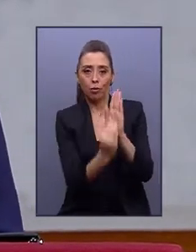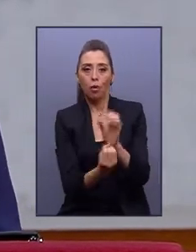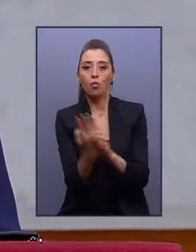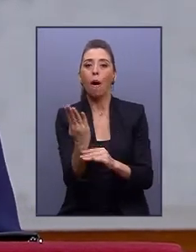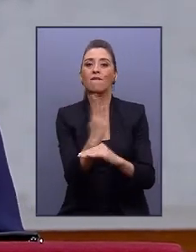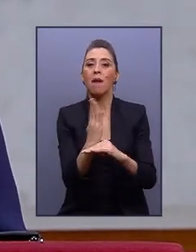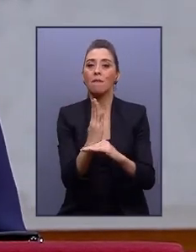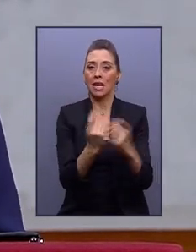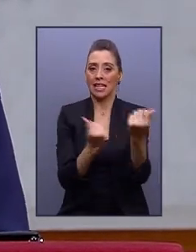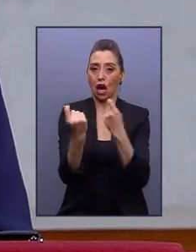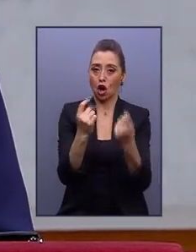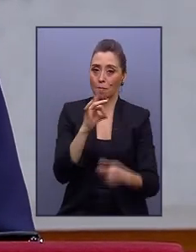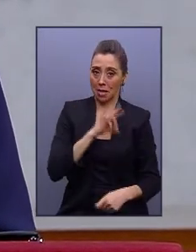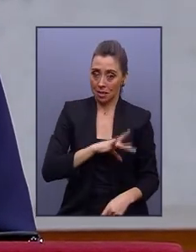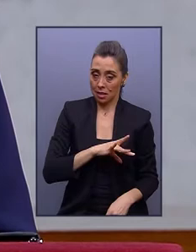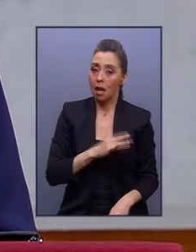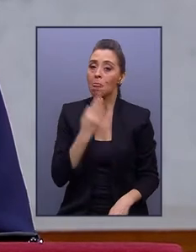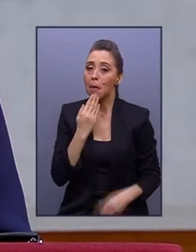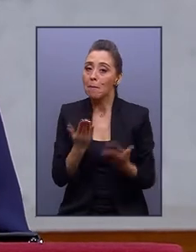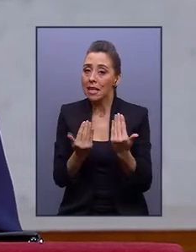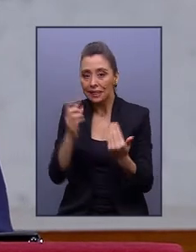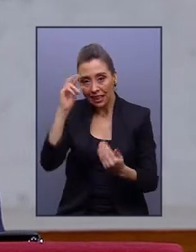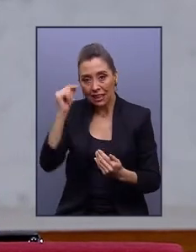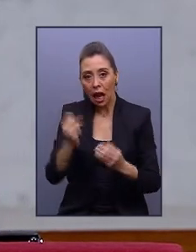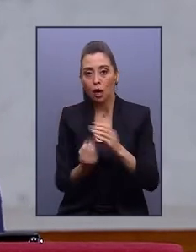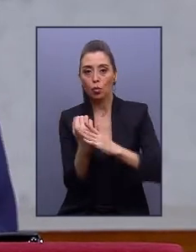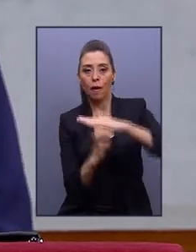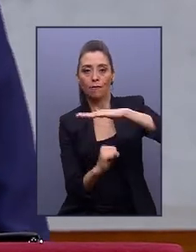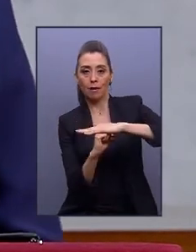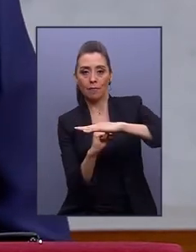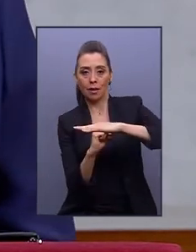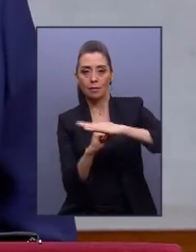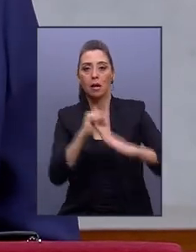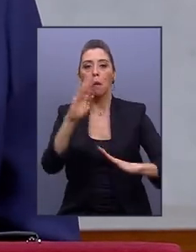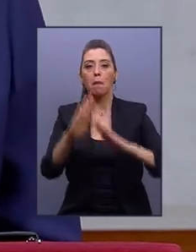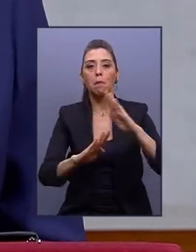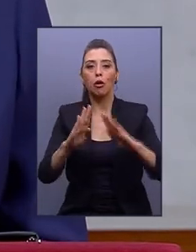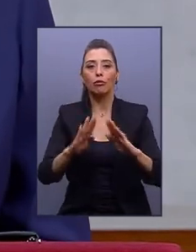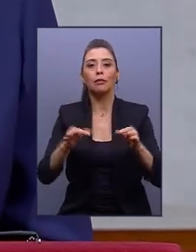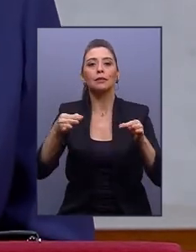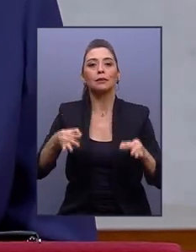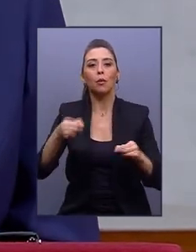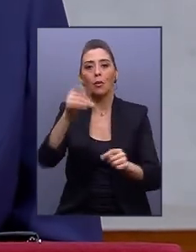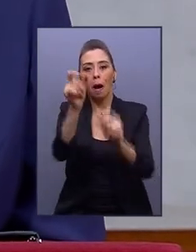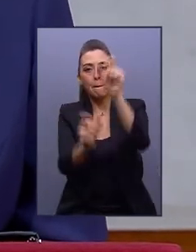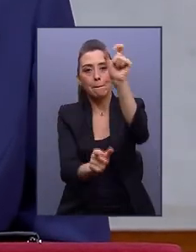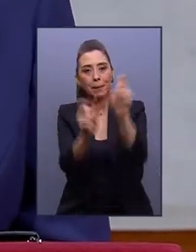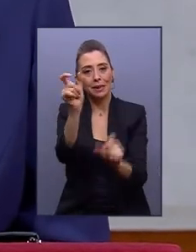economía, también tenemos que crear un nuevo piso de protecciones y seguridades para las personas.